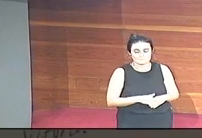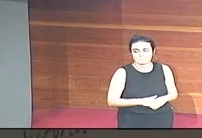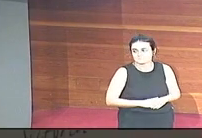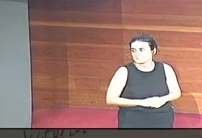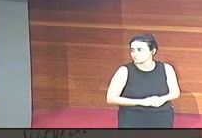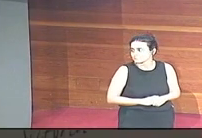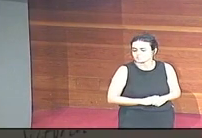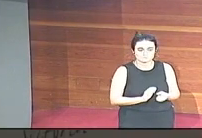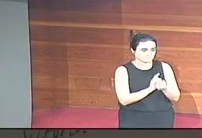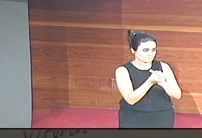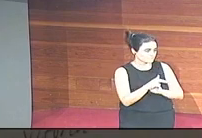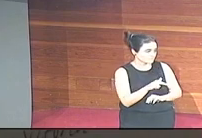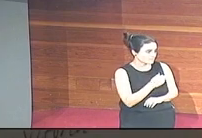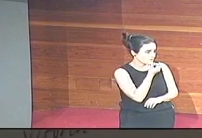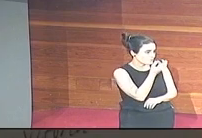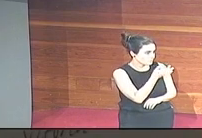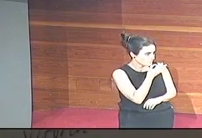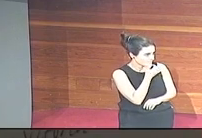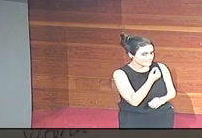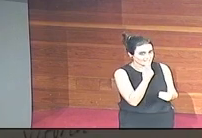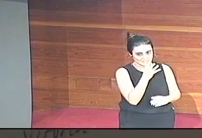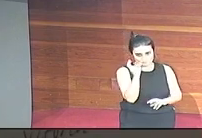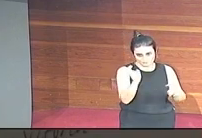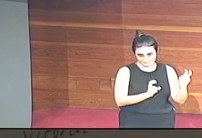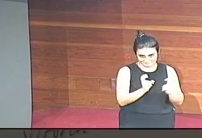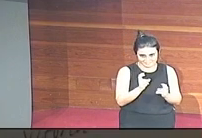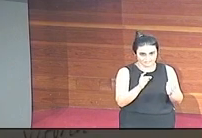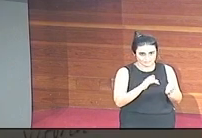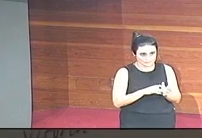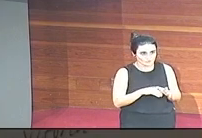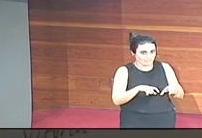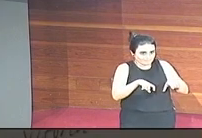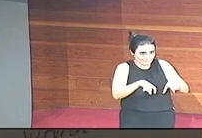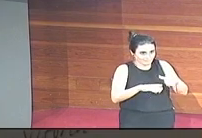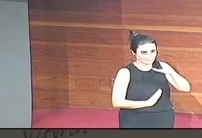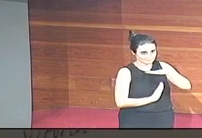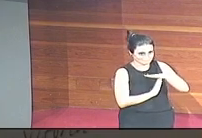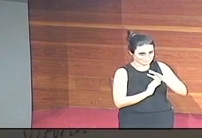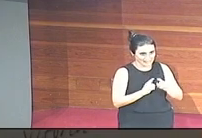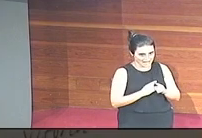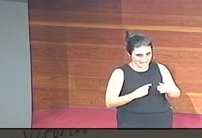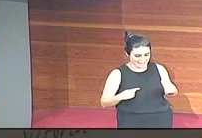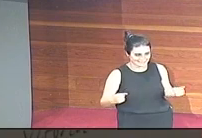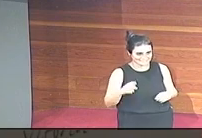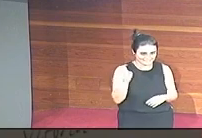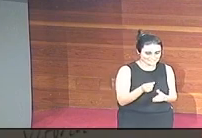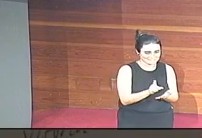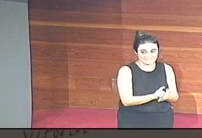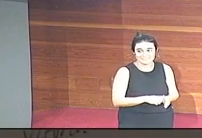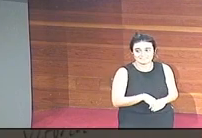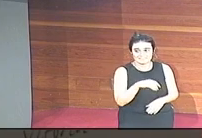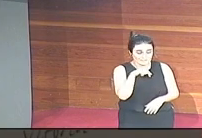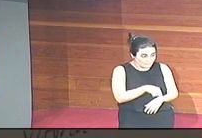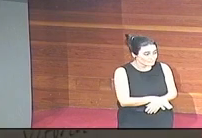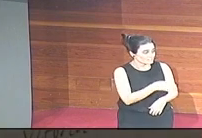bueno buenas tardes y gracias por su presencia después de esta larga pausa les damos la bienvenida a la octava edición de las jornadas de